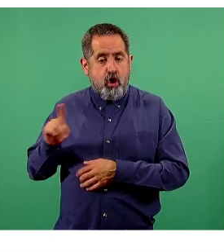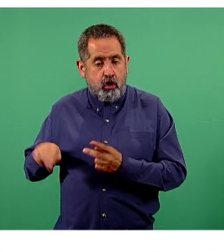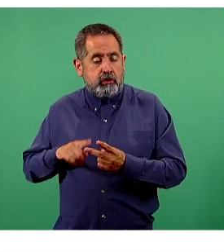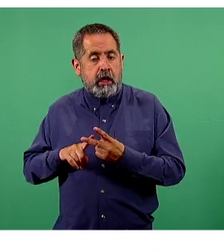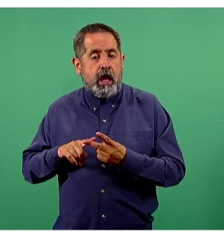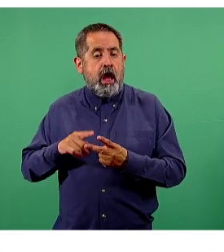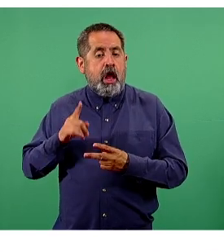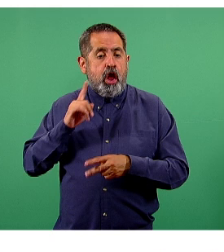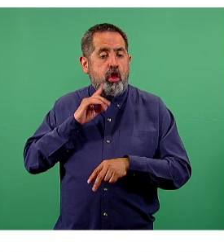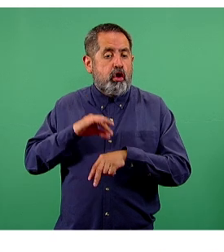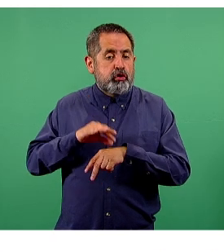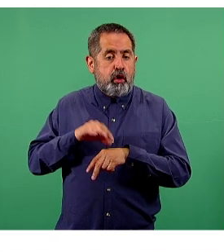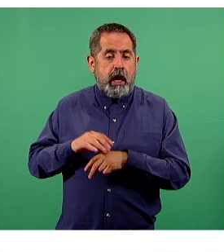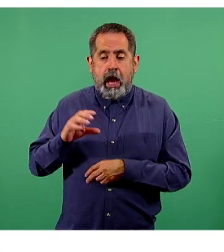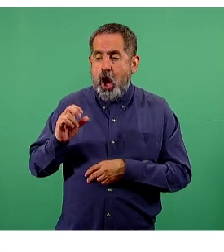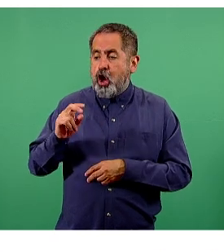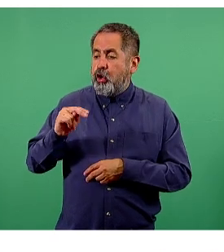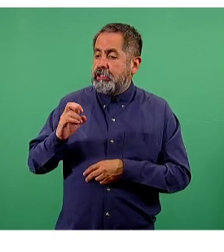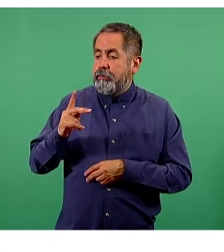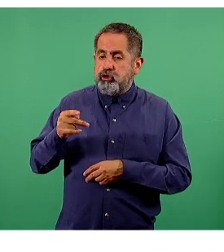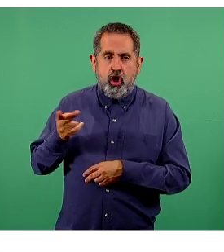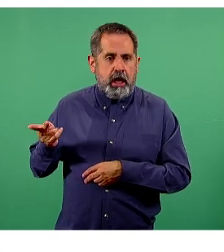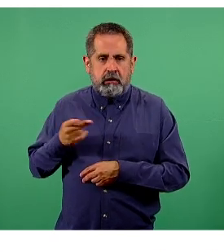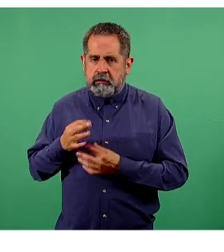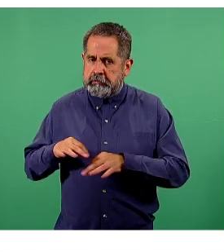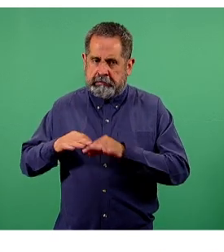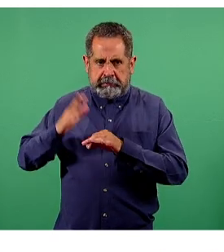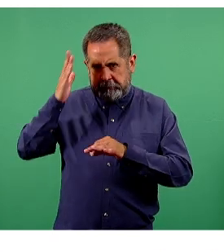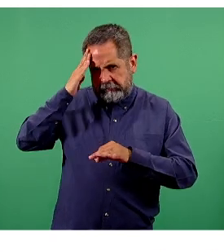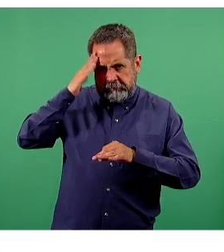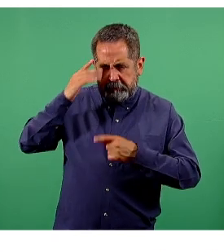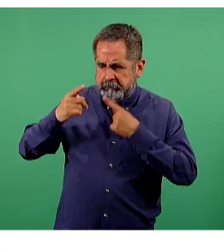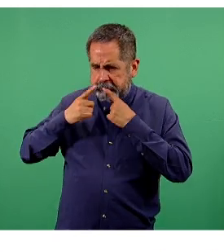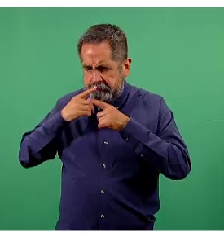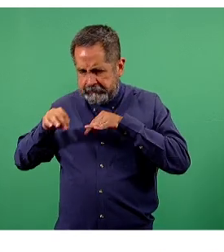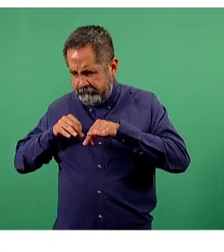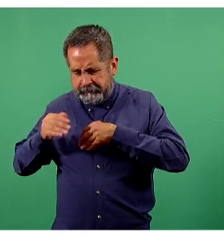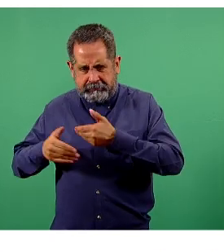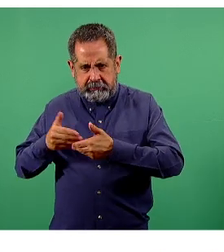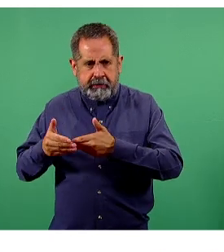doctora Concepción Grajales participaron de manera importante en este estudio.